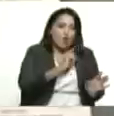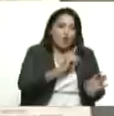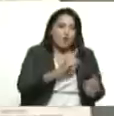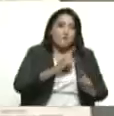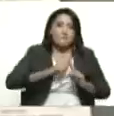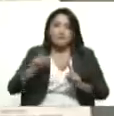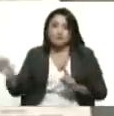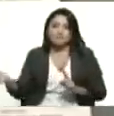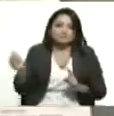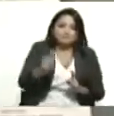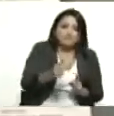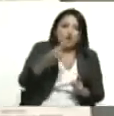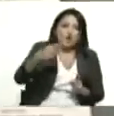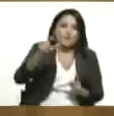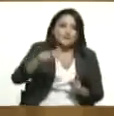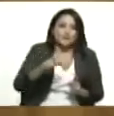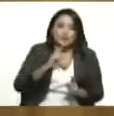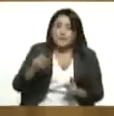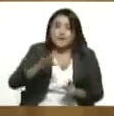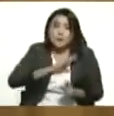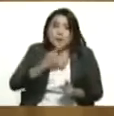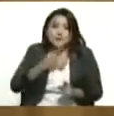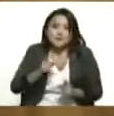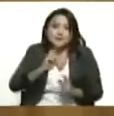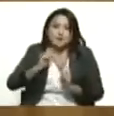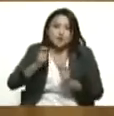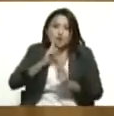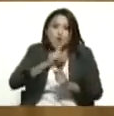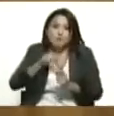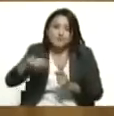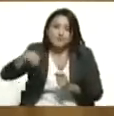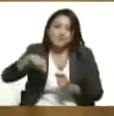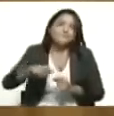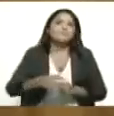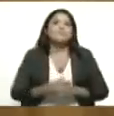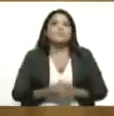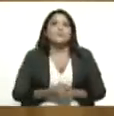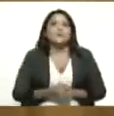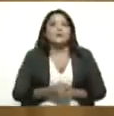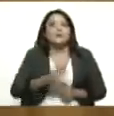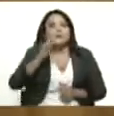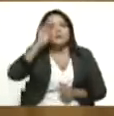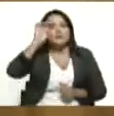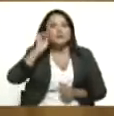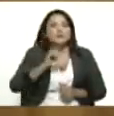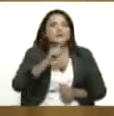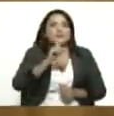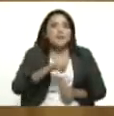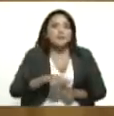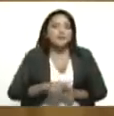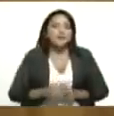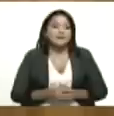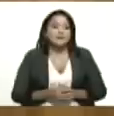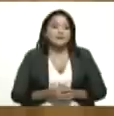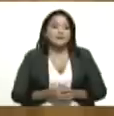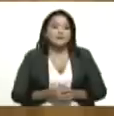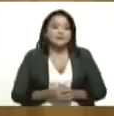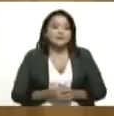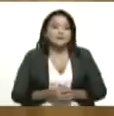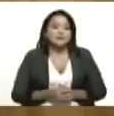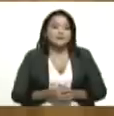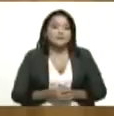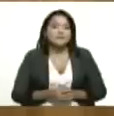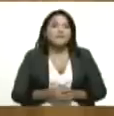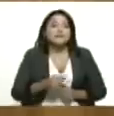Anoten. Bienes que constituyen ingresos, rentas, frutos, productos o ganancias derivados de los bienes relacionados directo o indirectamente con actividades